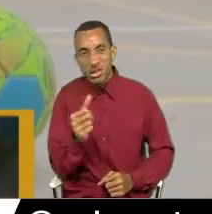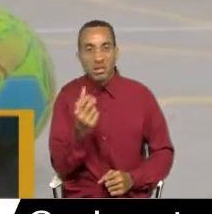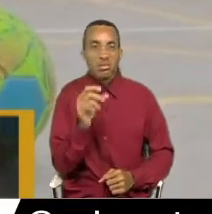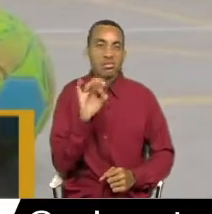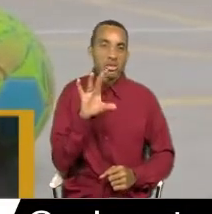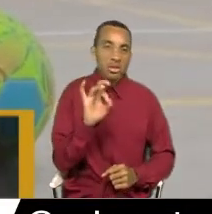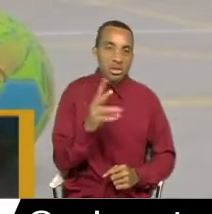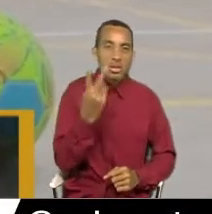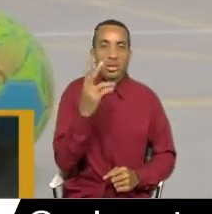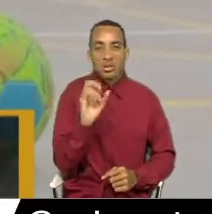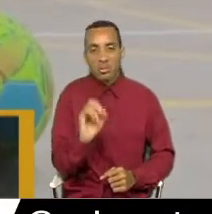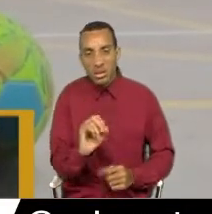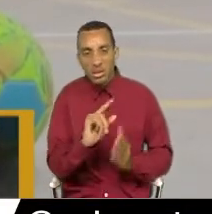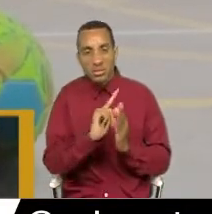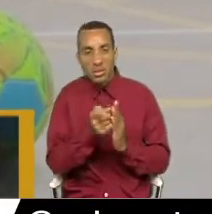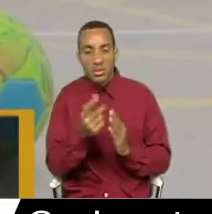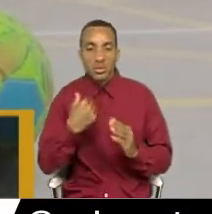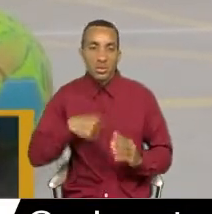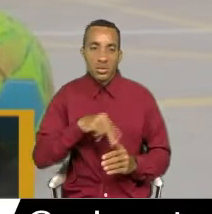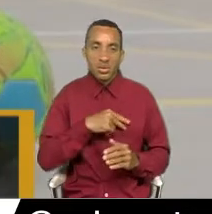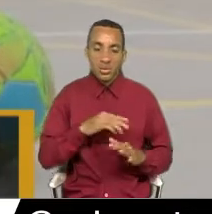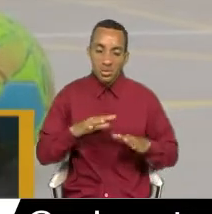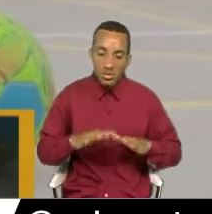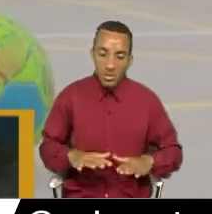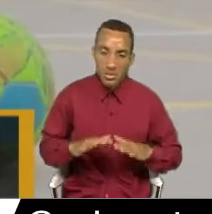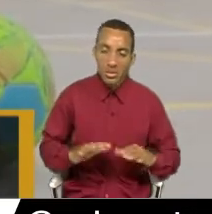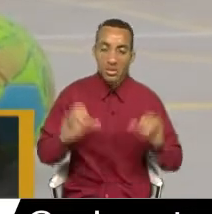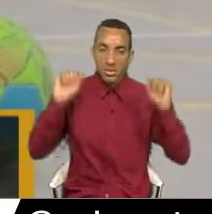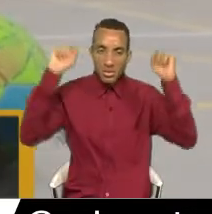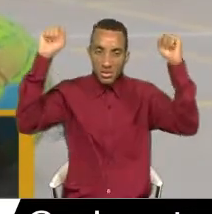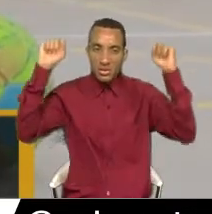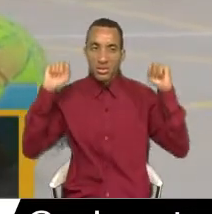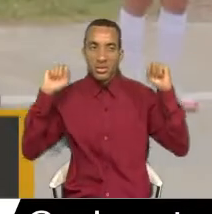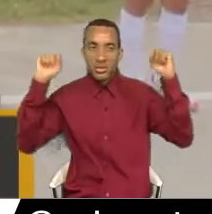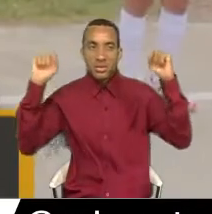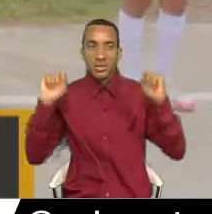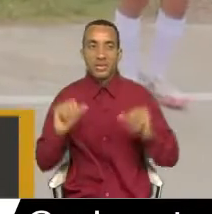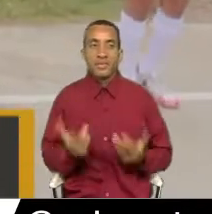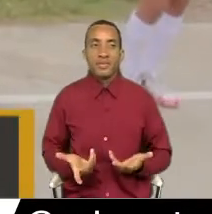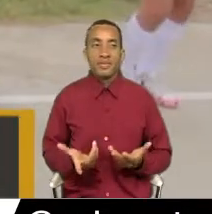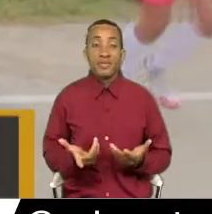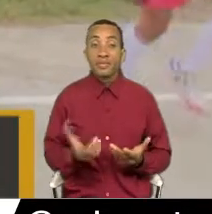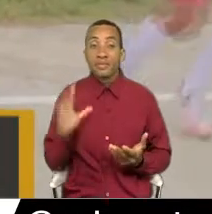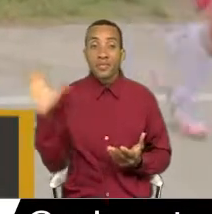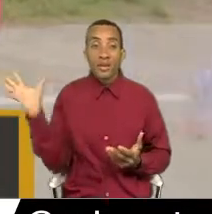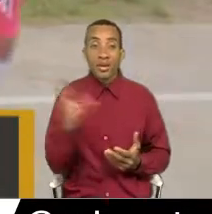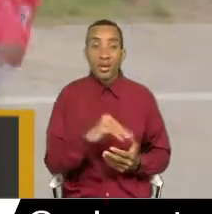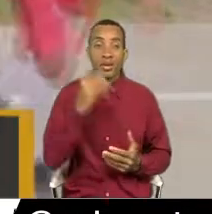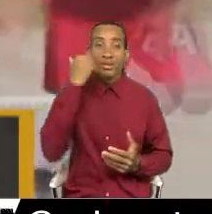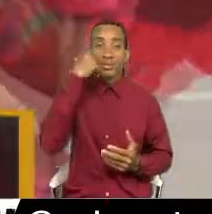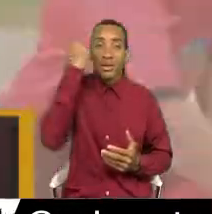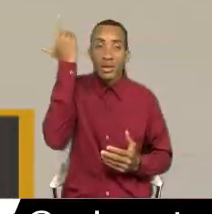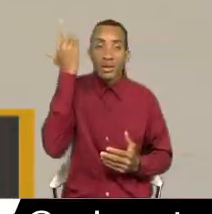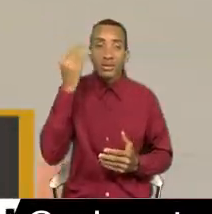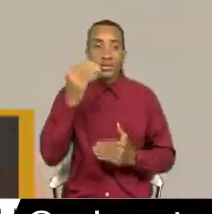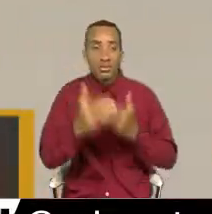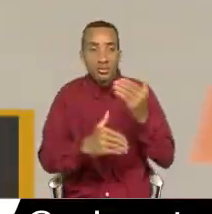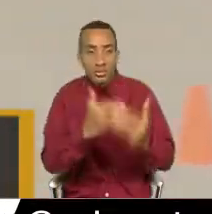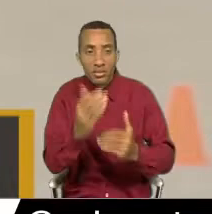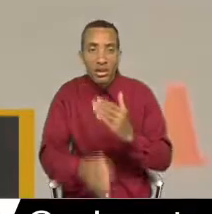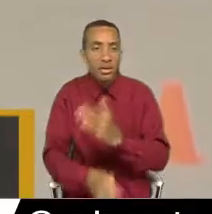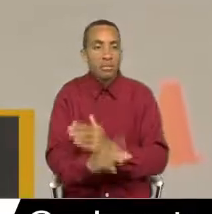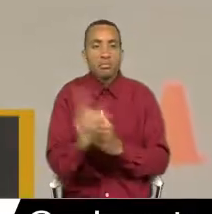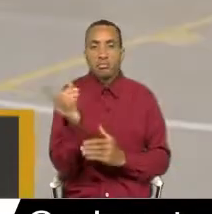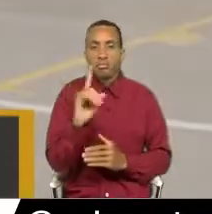veces bien con nosotros. ¿Regañona? Regañona casi no. Y aunque los adultos no continúan el proceso, el fútbol